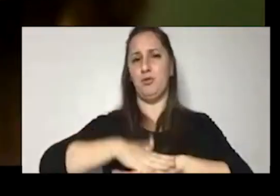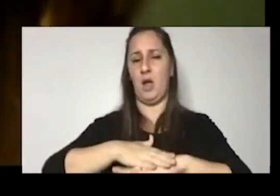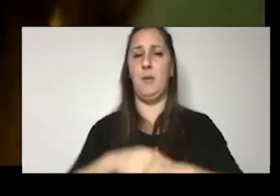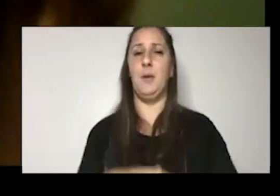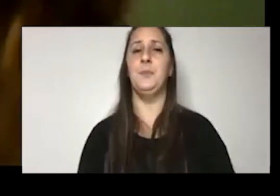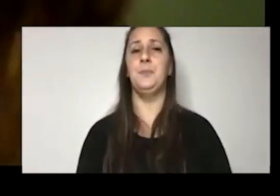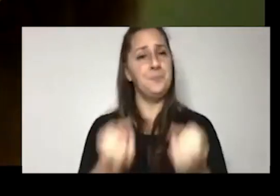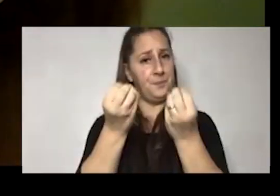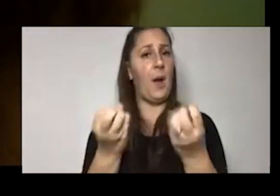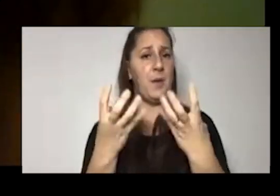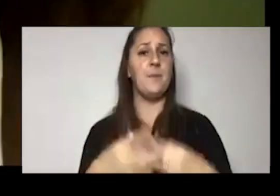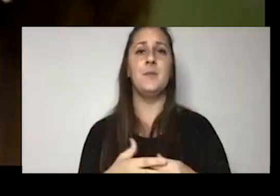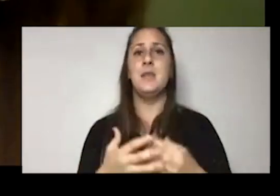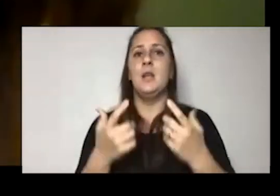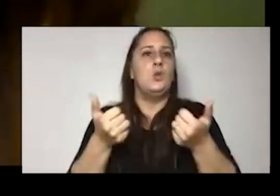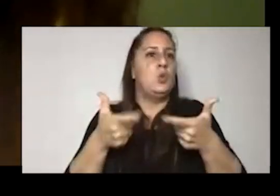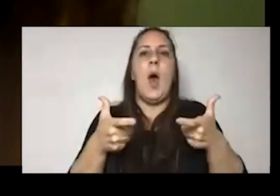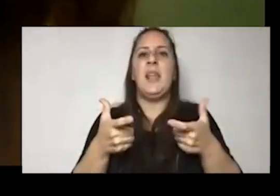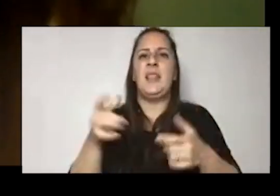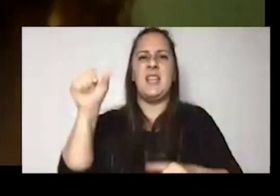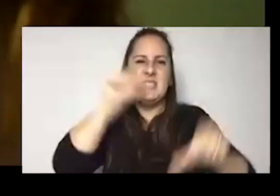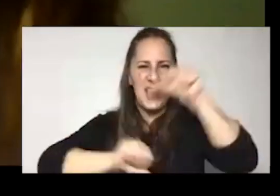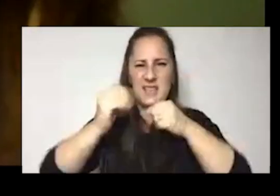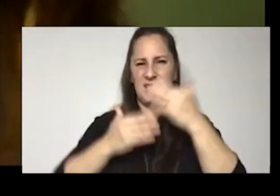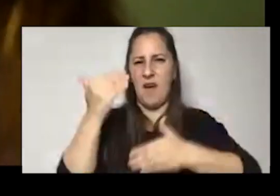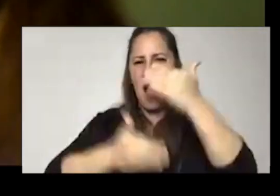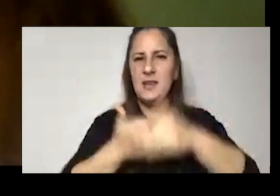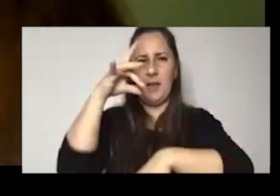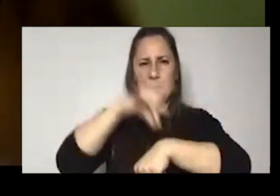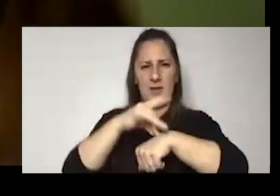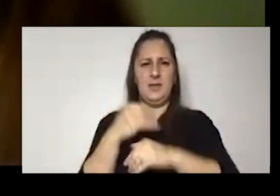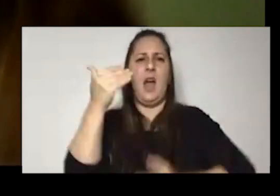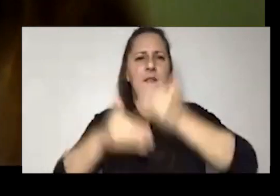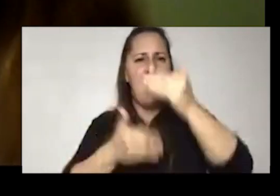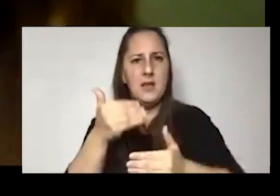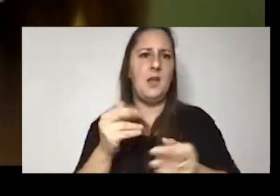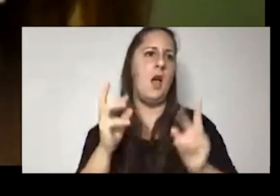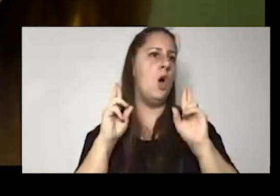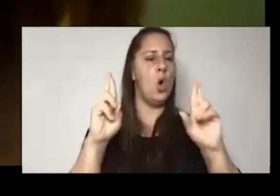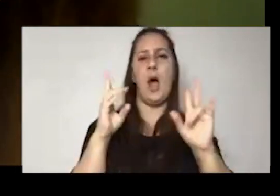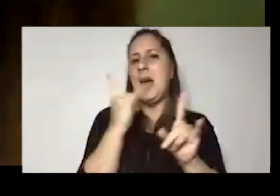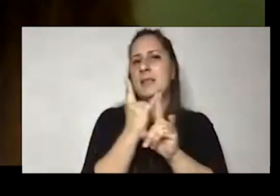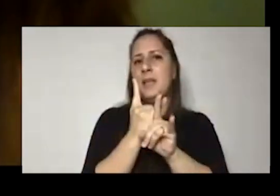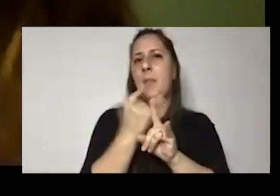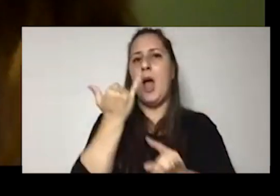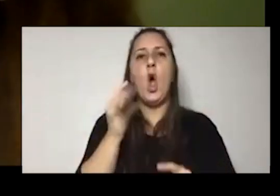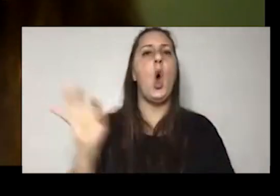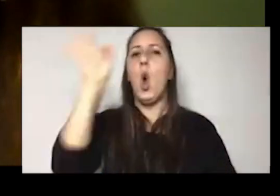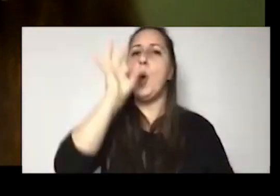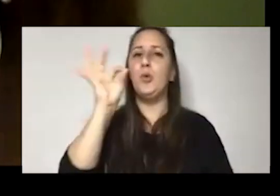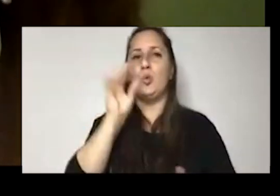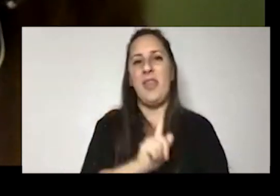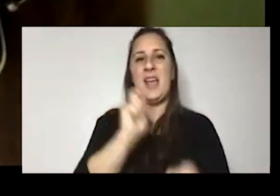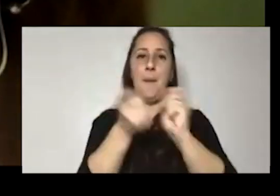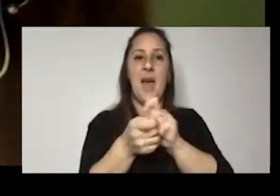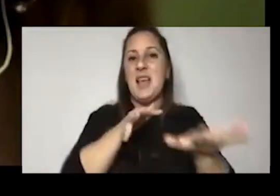lo que avanza la ciencia y la medicina, ojalá siempre haya una chance de poder rever esa situación en cada uno, por